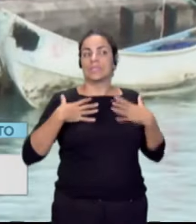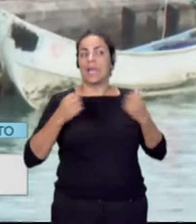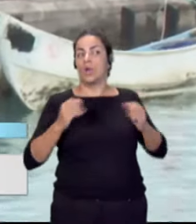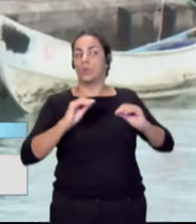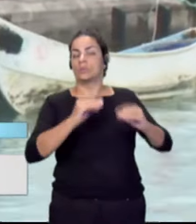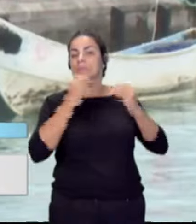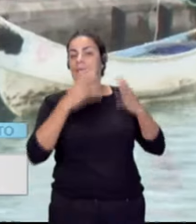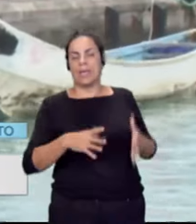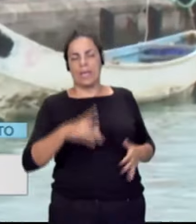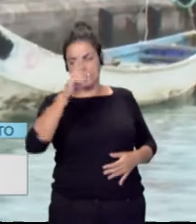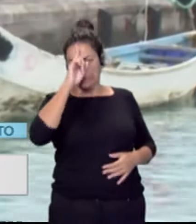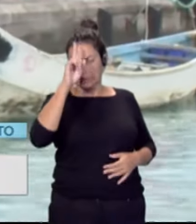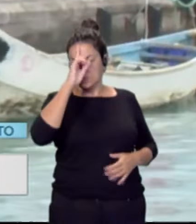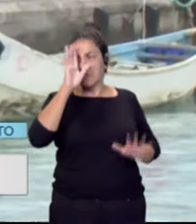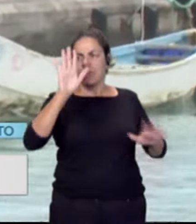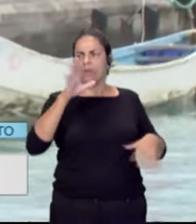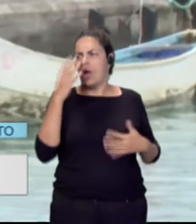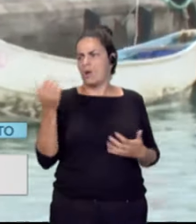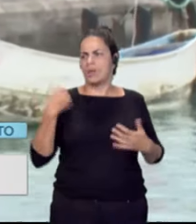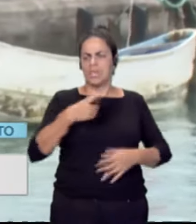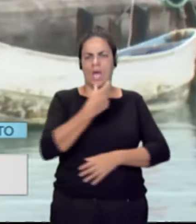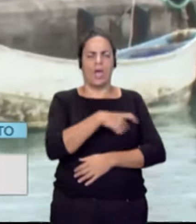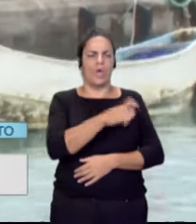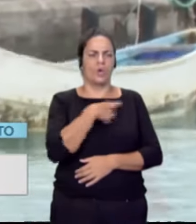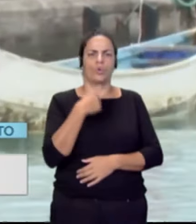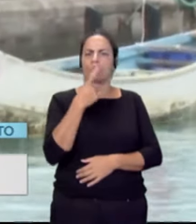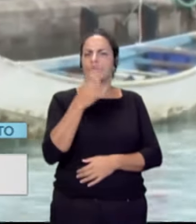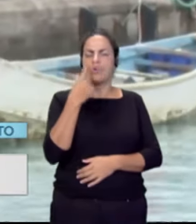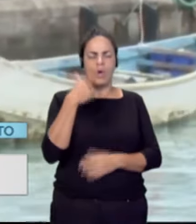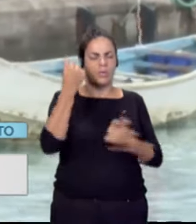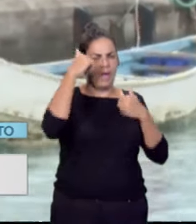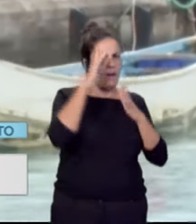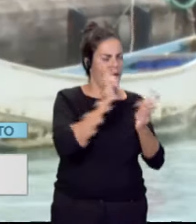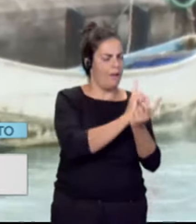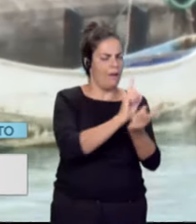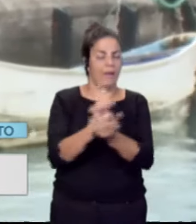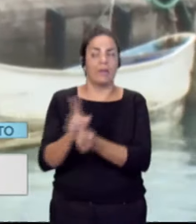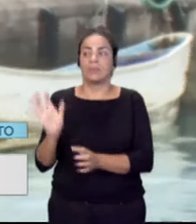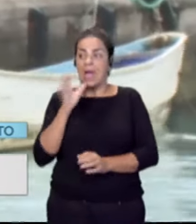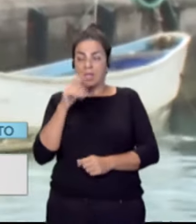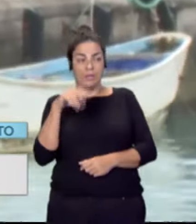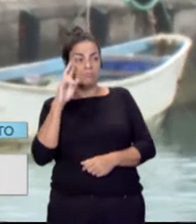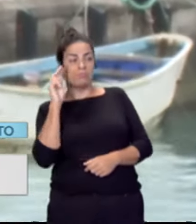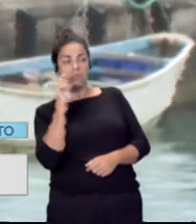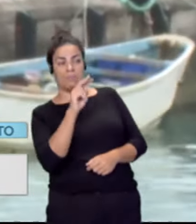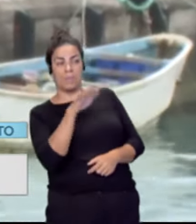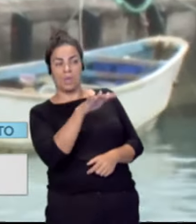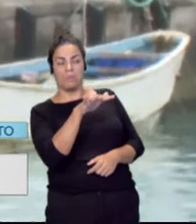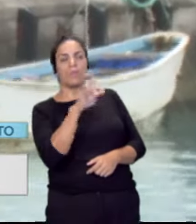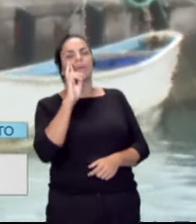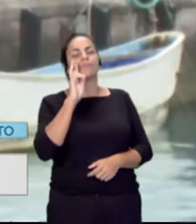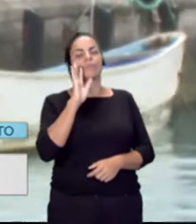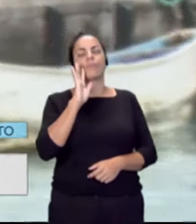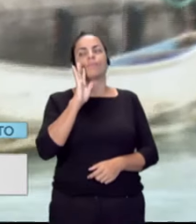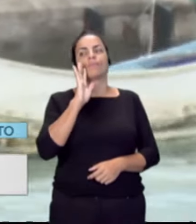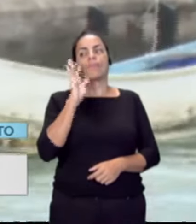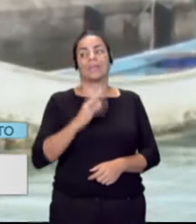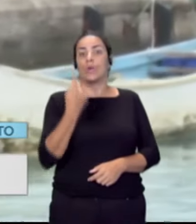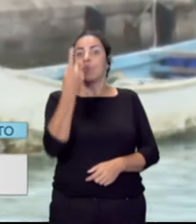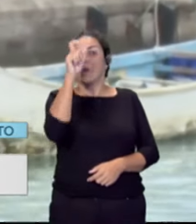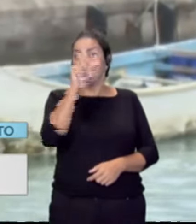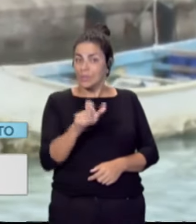están siendo ahora mismo atendidos por Cruz Roja. Lo que hemos podido ver desde este punto en el que nos encontramos es que al menos una de esas personas ha tenido que